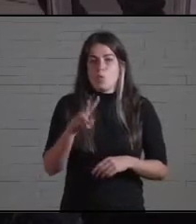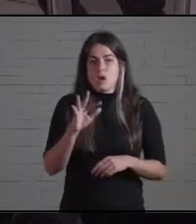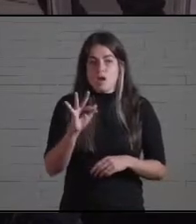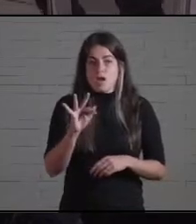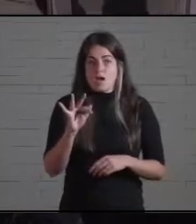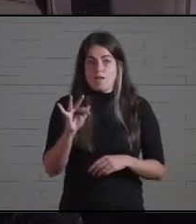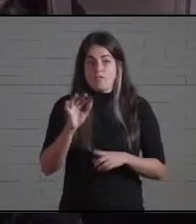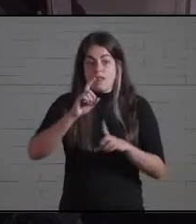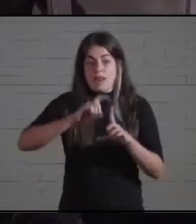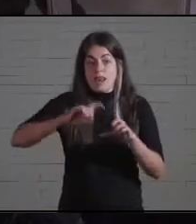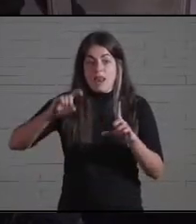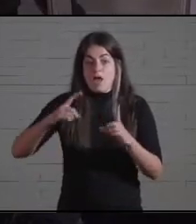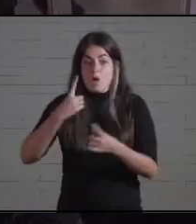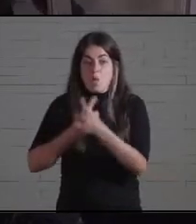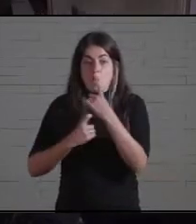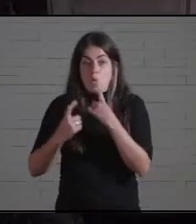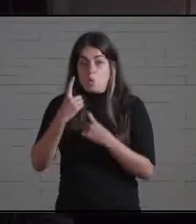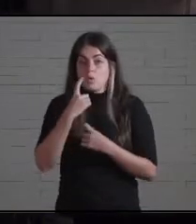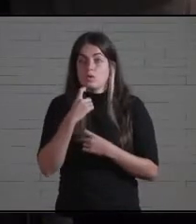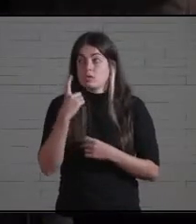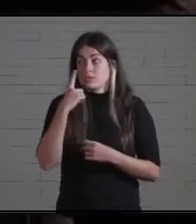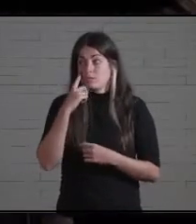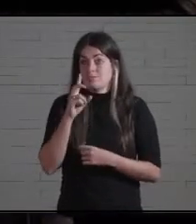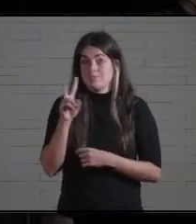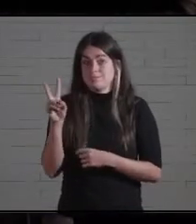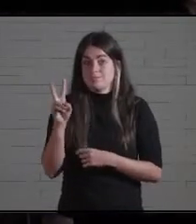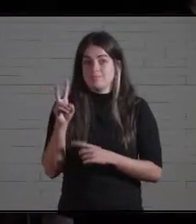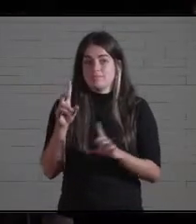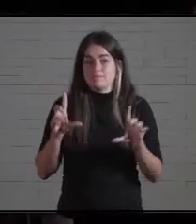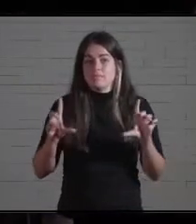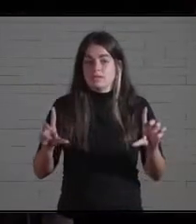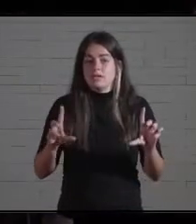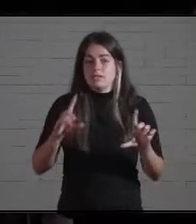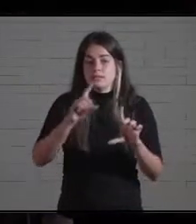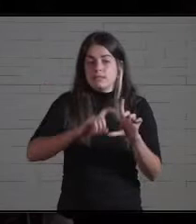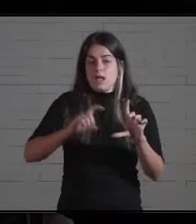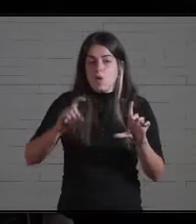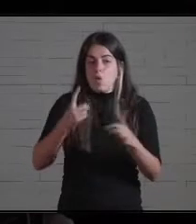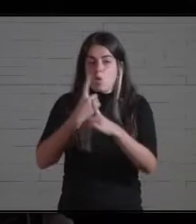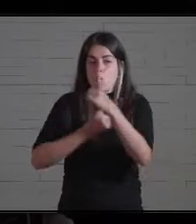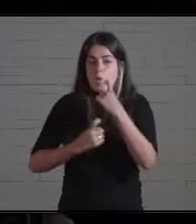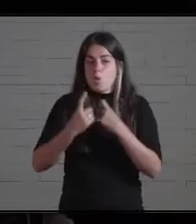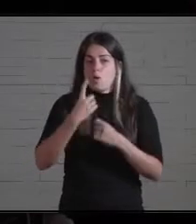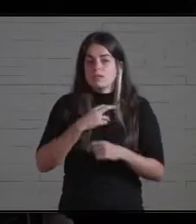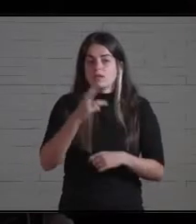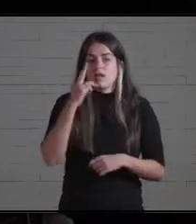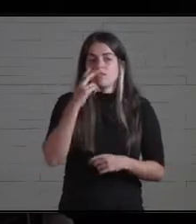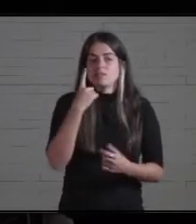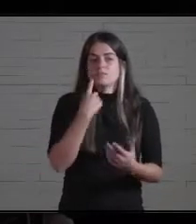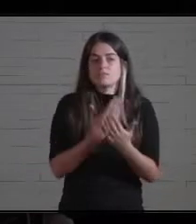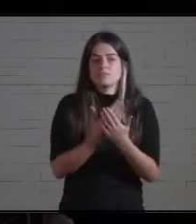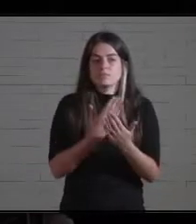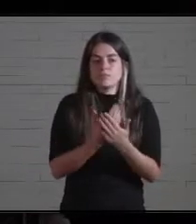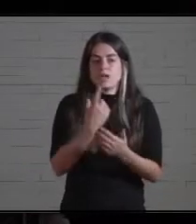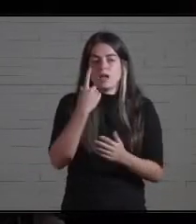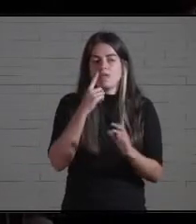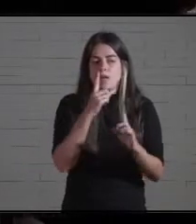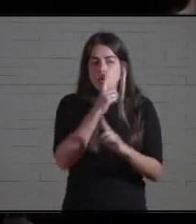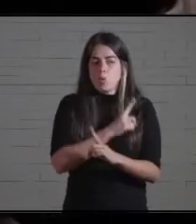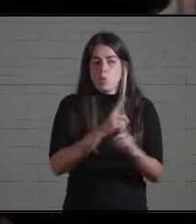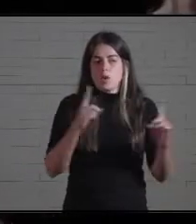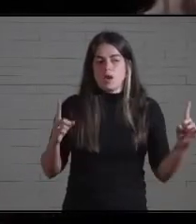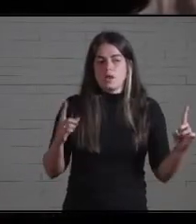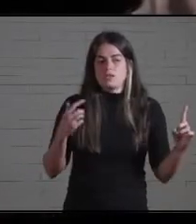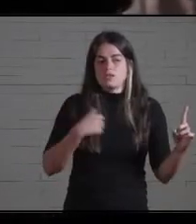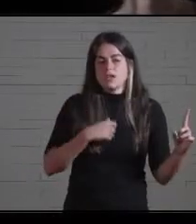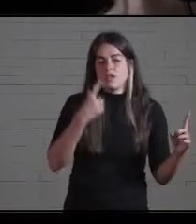siguiente. Según la encuesta UNAF, hemos podido ver qué ha pasado durante este año, que ya